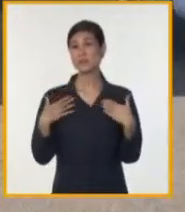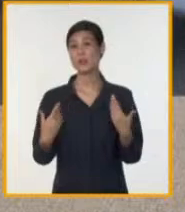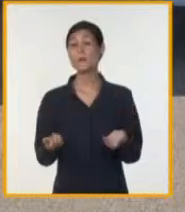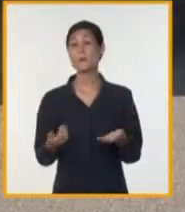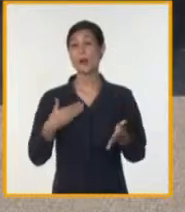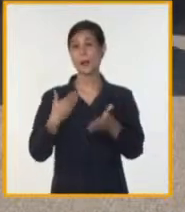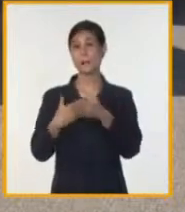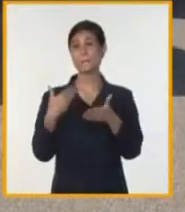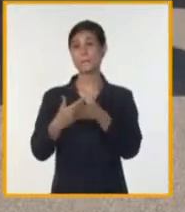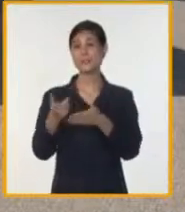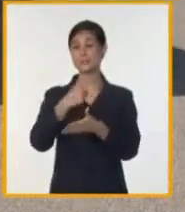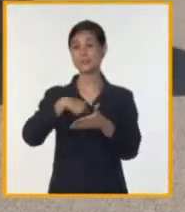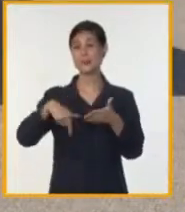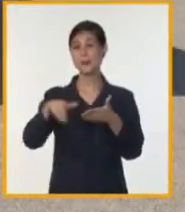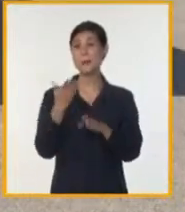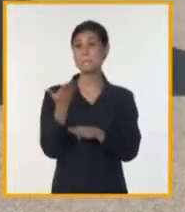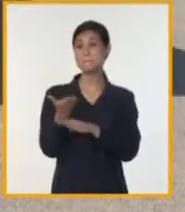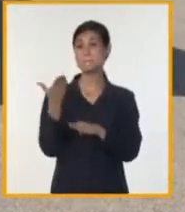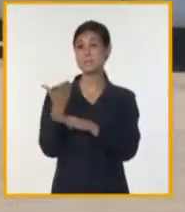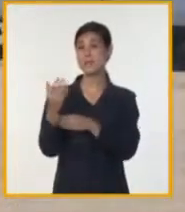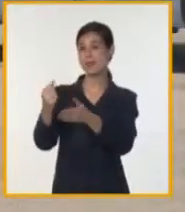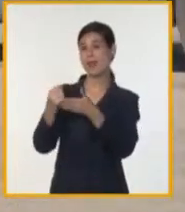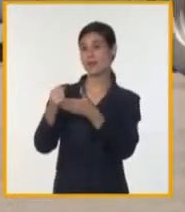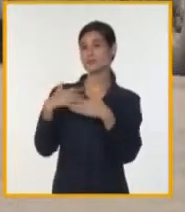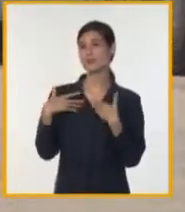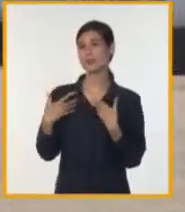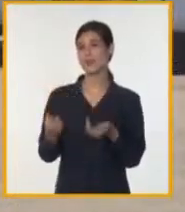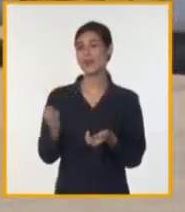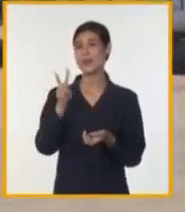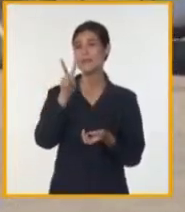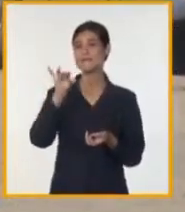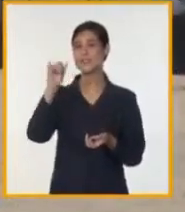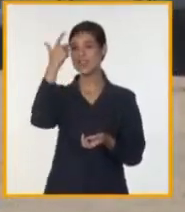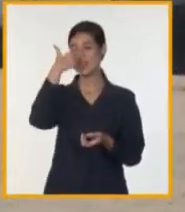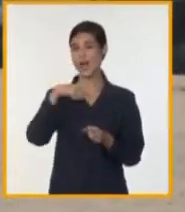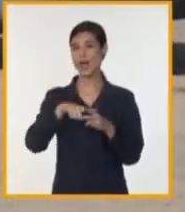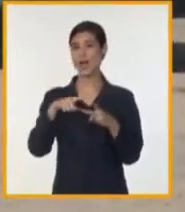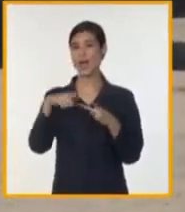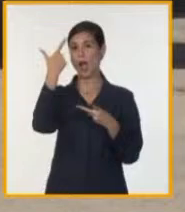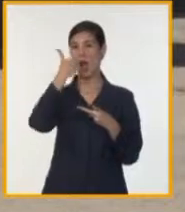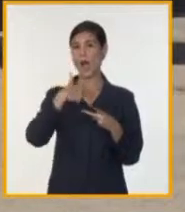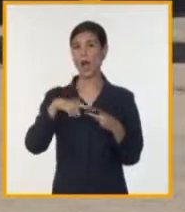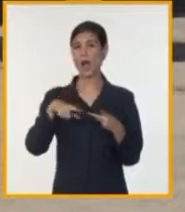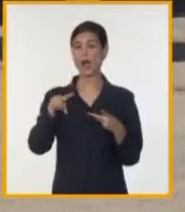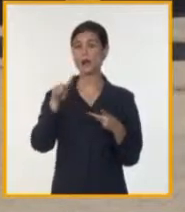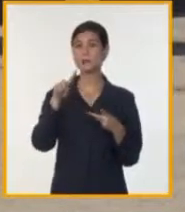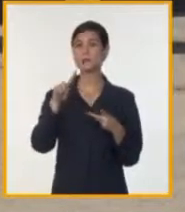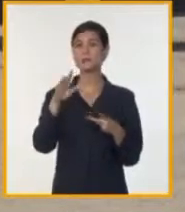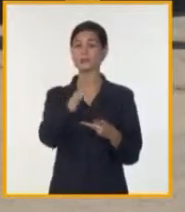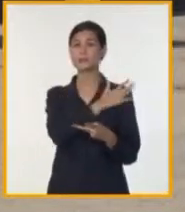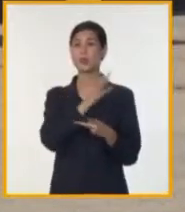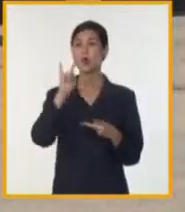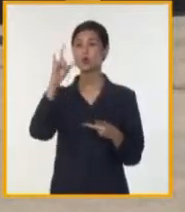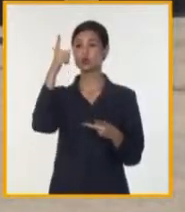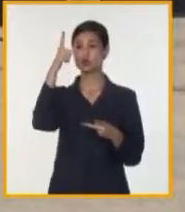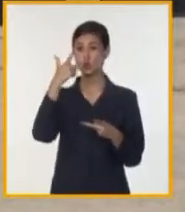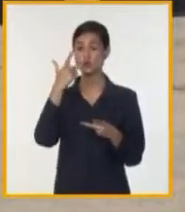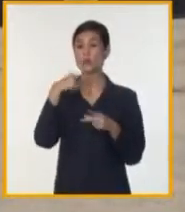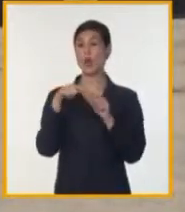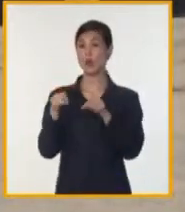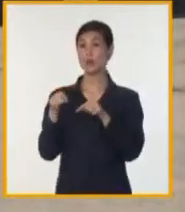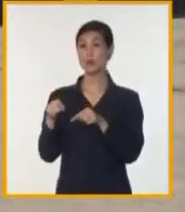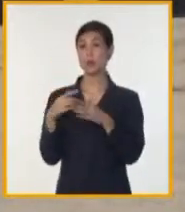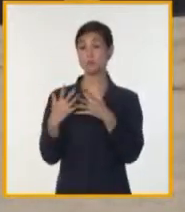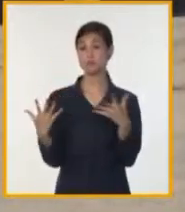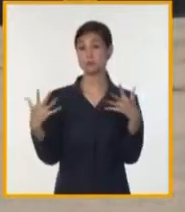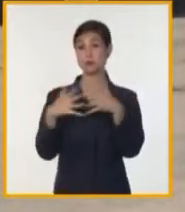Azul. Esta empresa está de cara al turismo, tiene 9 rutas que trabajan diariamente con unas 18 salidas en todo el país, con una estabilidad